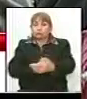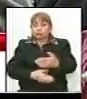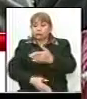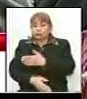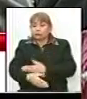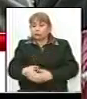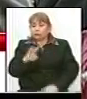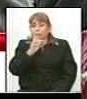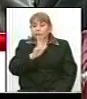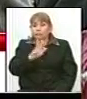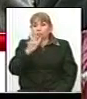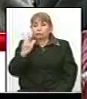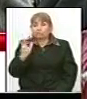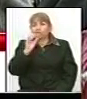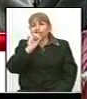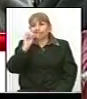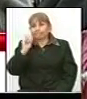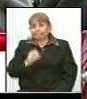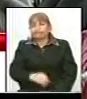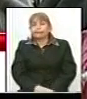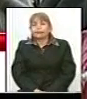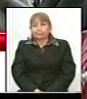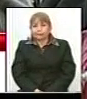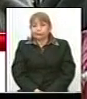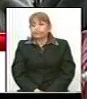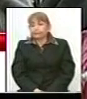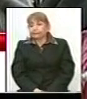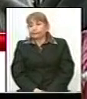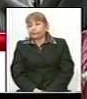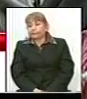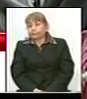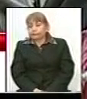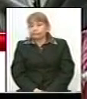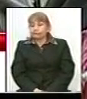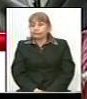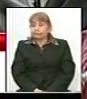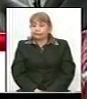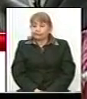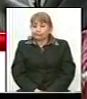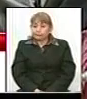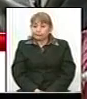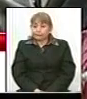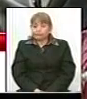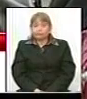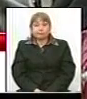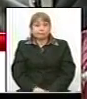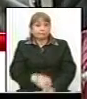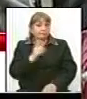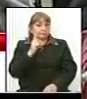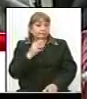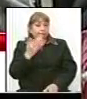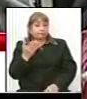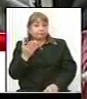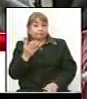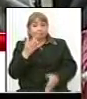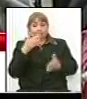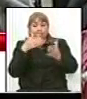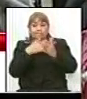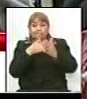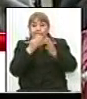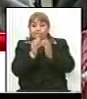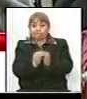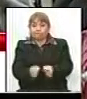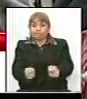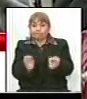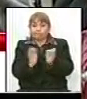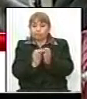el 33.6%, ¿no? De los adultos mayores. La siguiente, por favor. Y hay un marcador importante